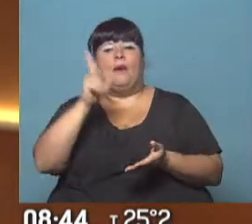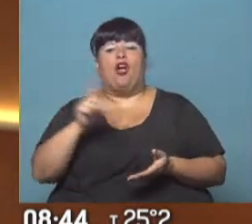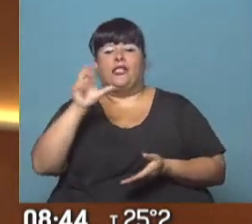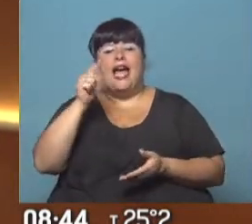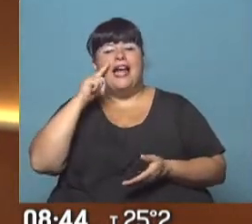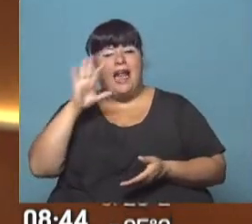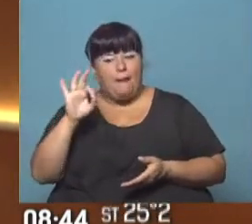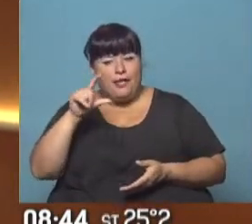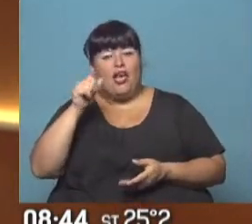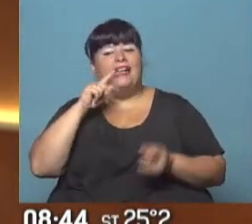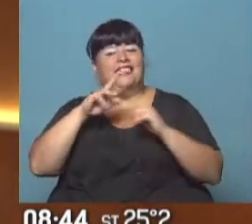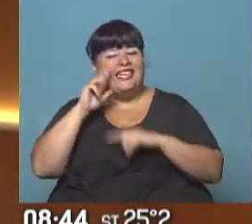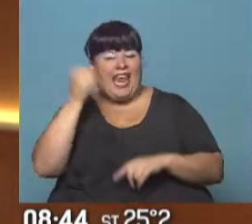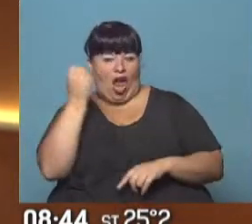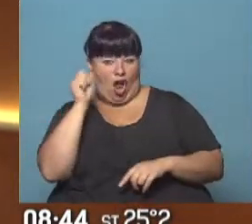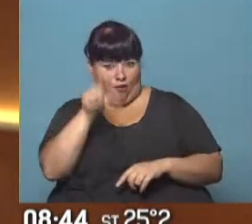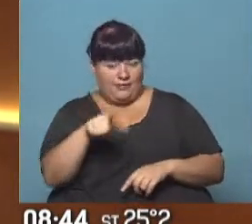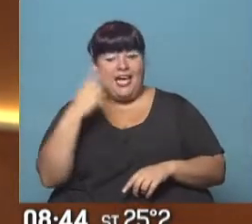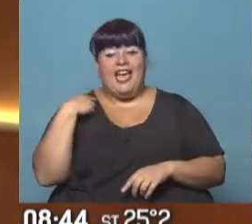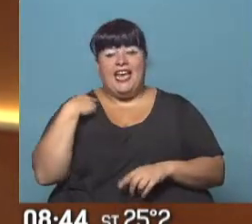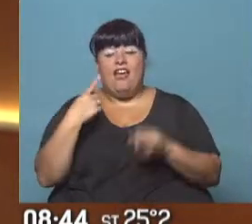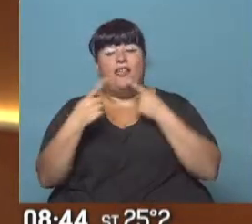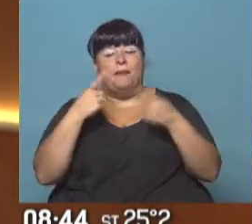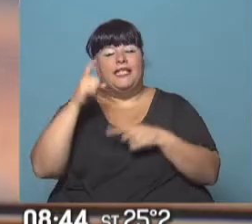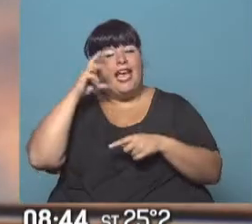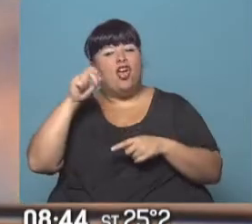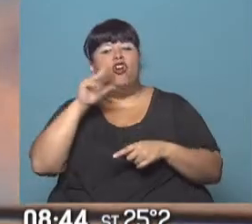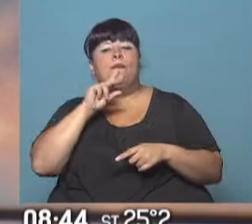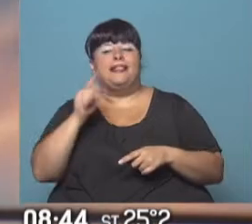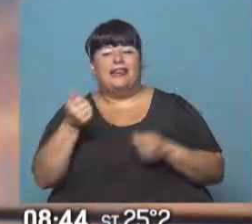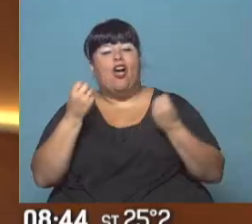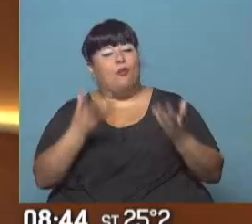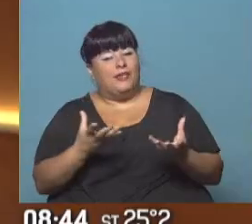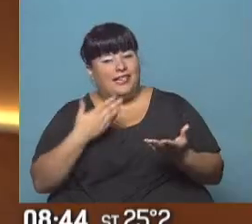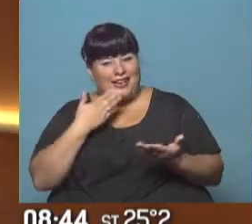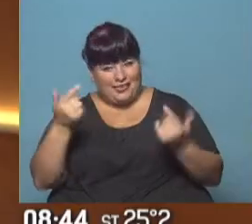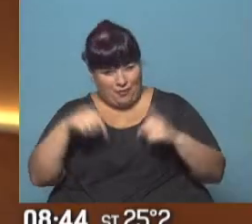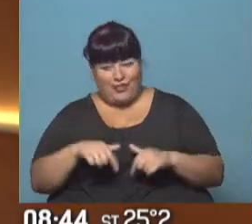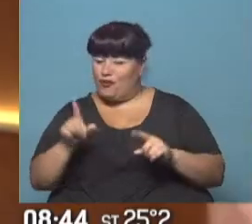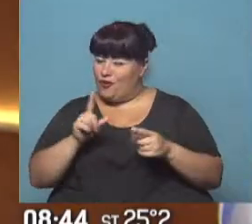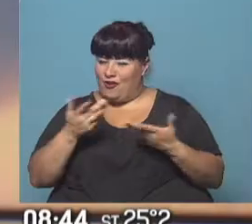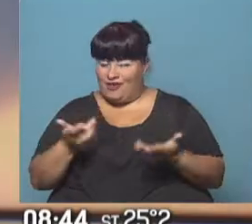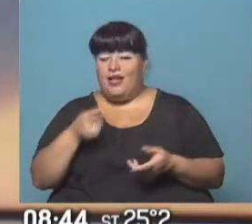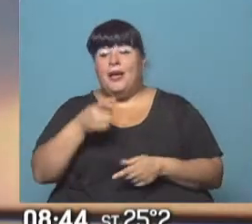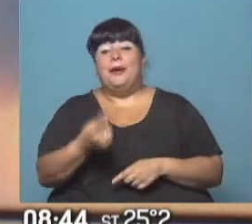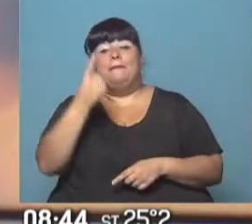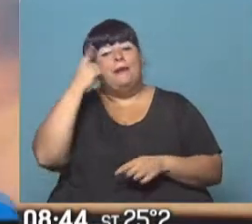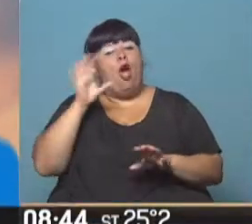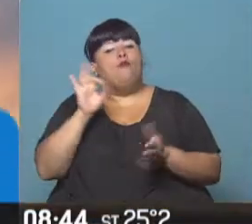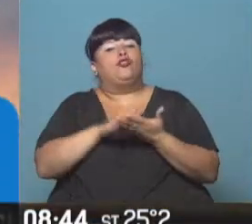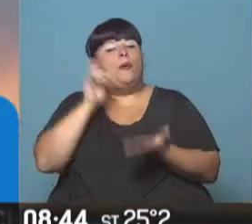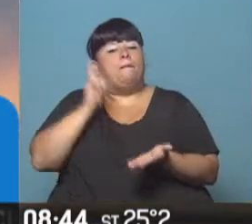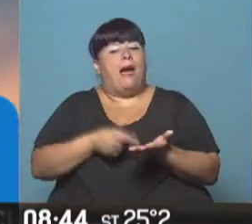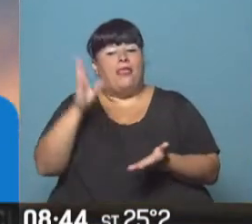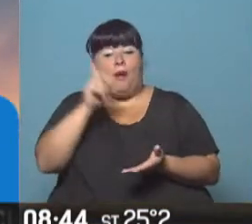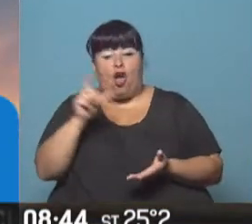Ramiro Castiñeira, decíamos economista, jefe de la consultora Econométrica. Hola Ramiro, gracias por venir. No, por favor. Tu primera visión sobre la decisión